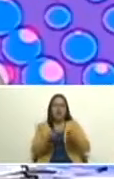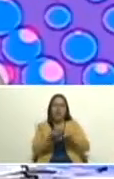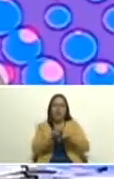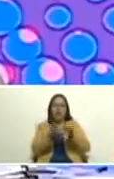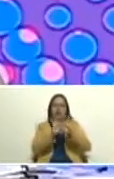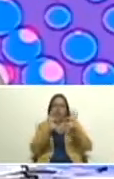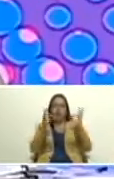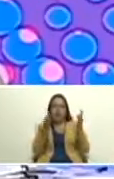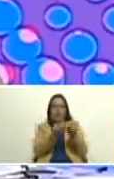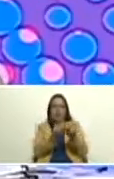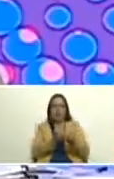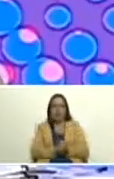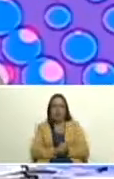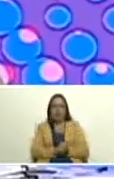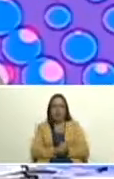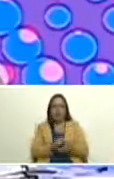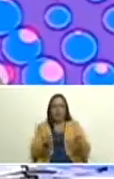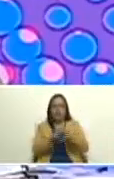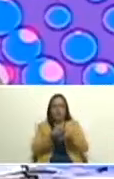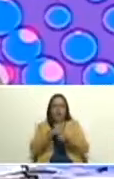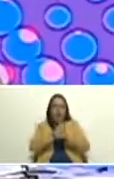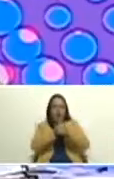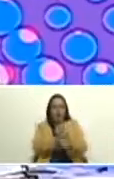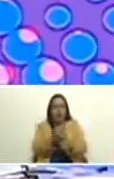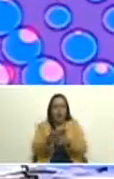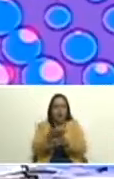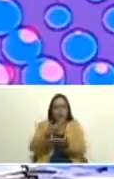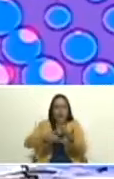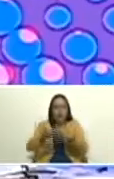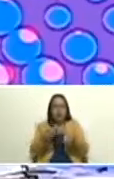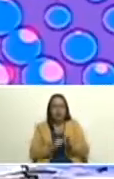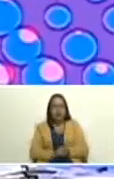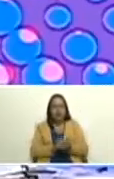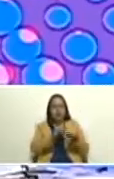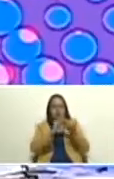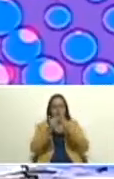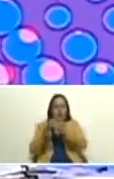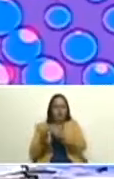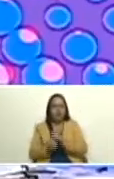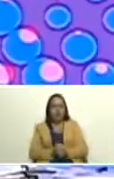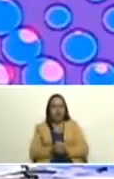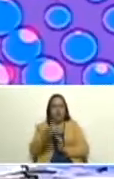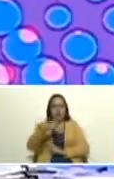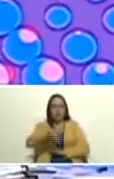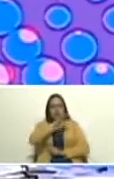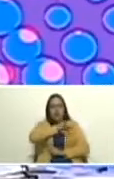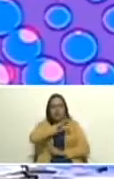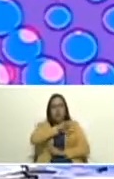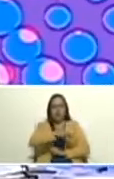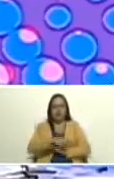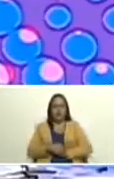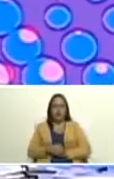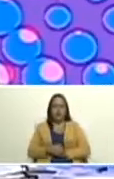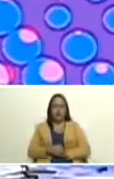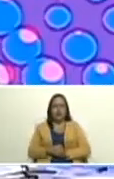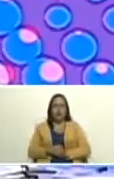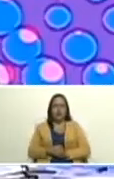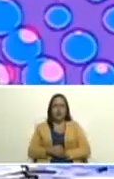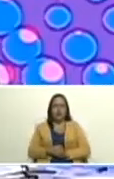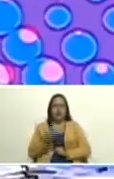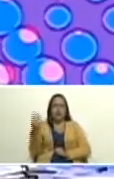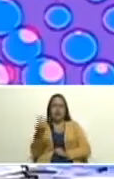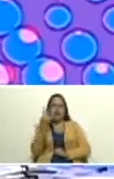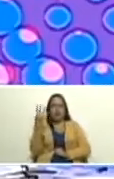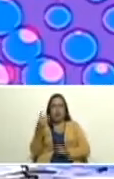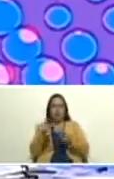familia, hablamos del amor compartido, de la comunidad y de la sociedad. En cuarto